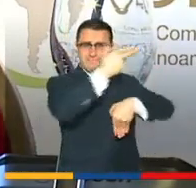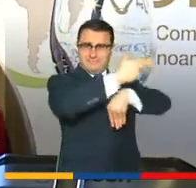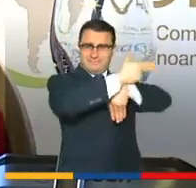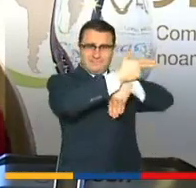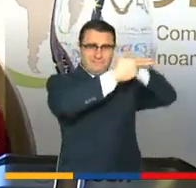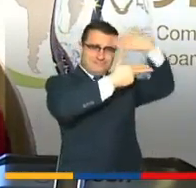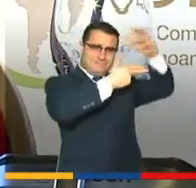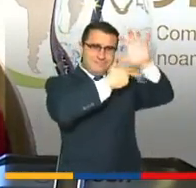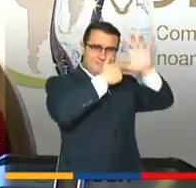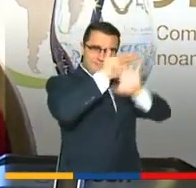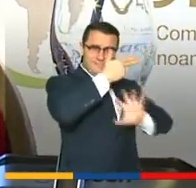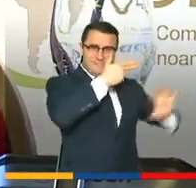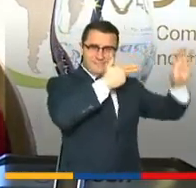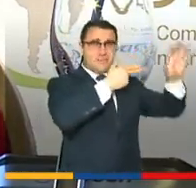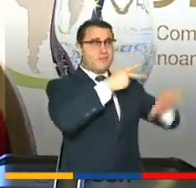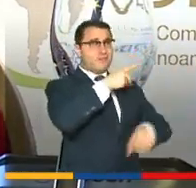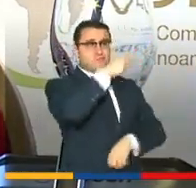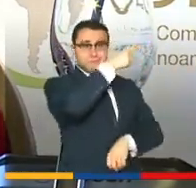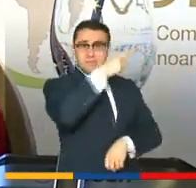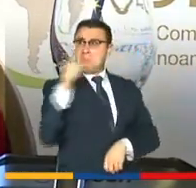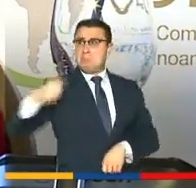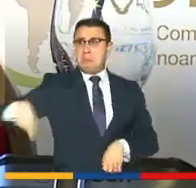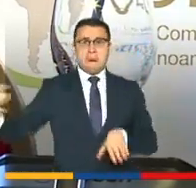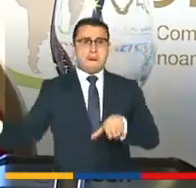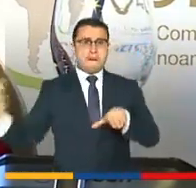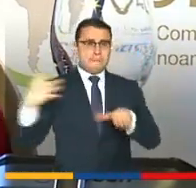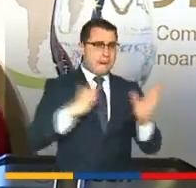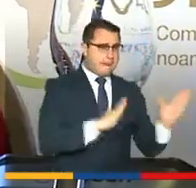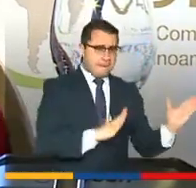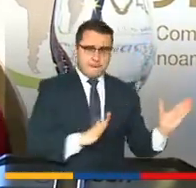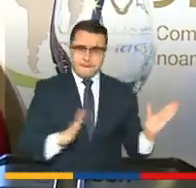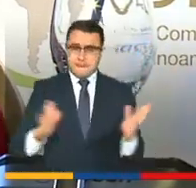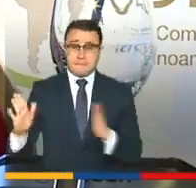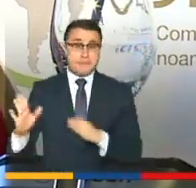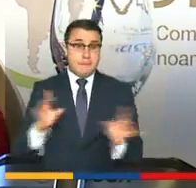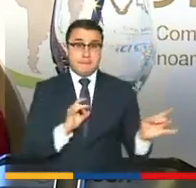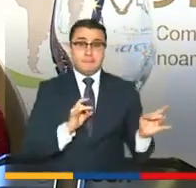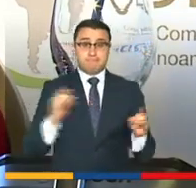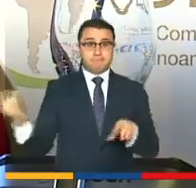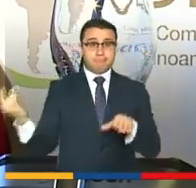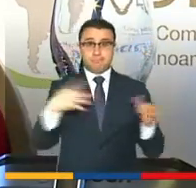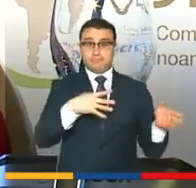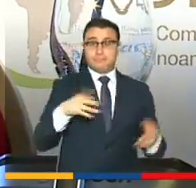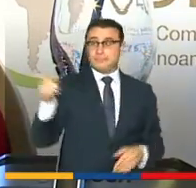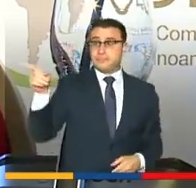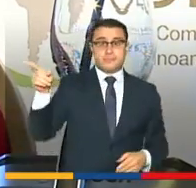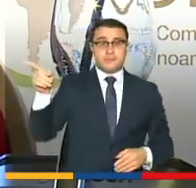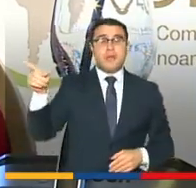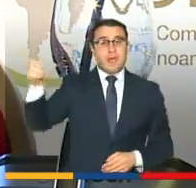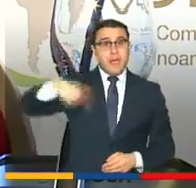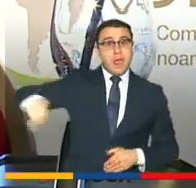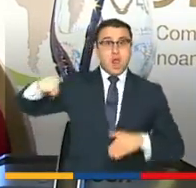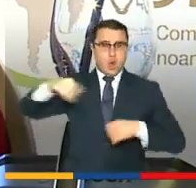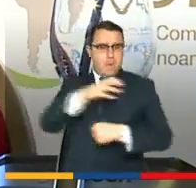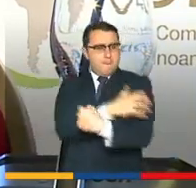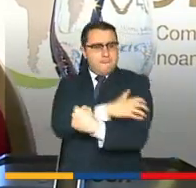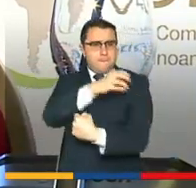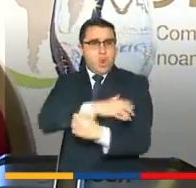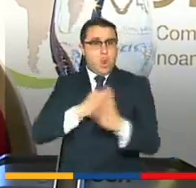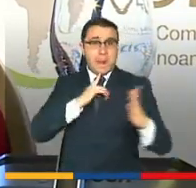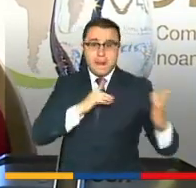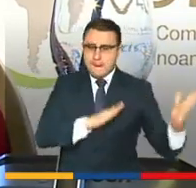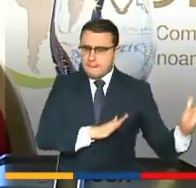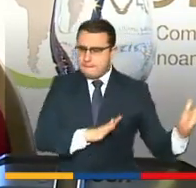de pues, la historia propia de la China, ese poder planificador tiene que